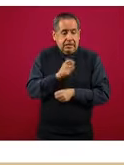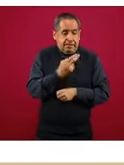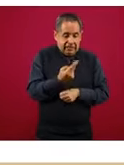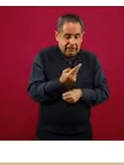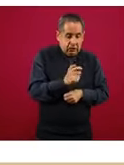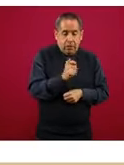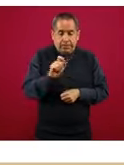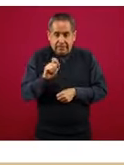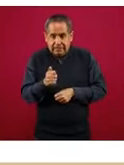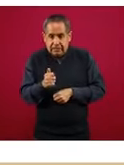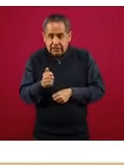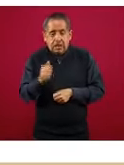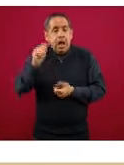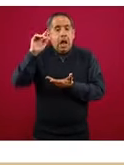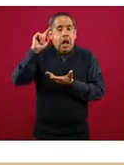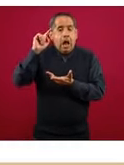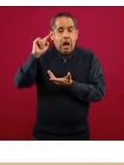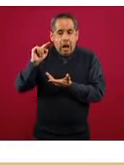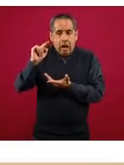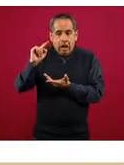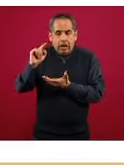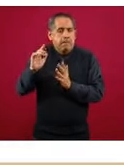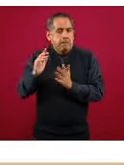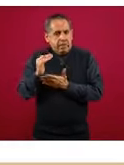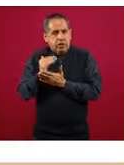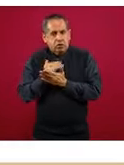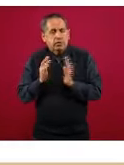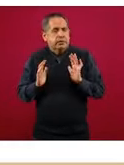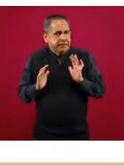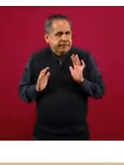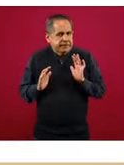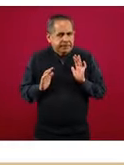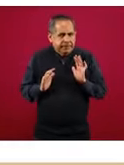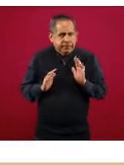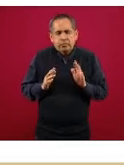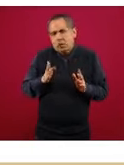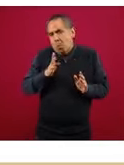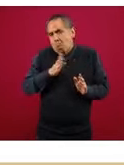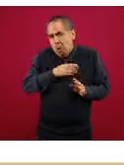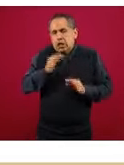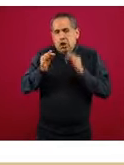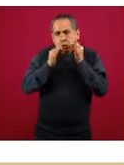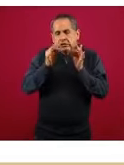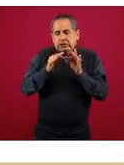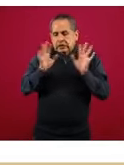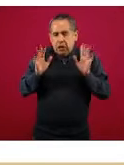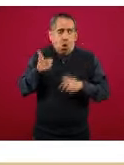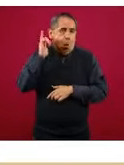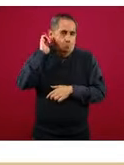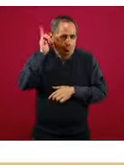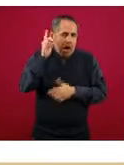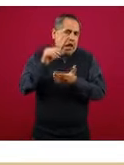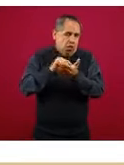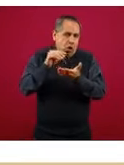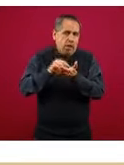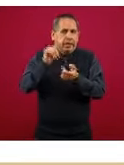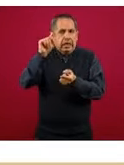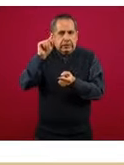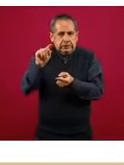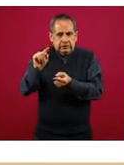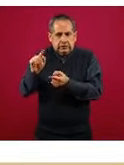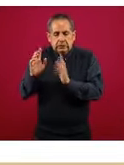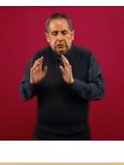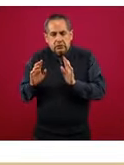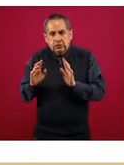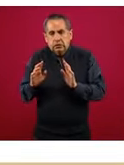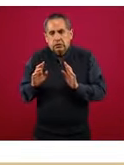26, hubo este descenso. Hasta el momento es una buena noticia. Esperemos que se mantenga. Y